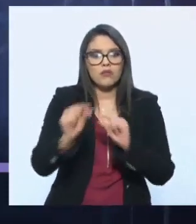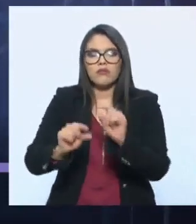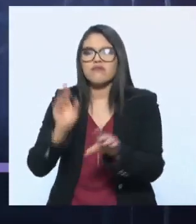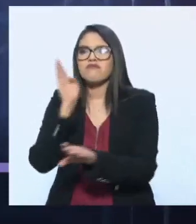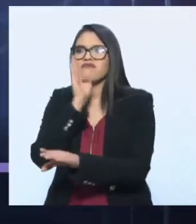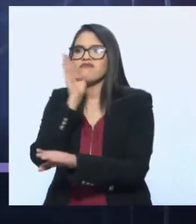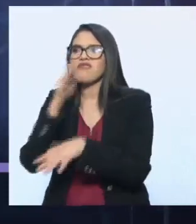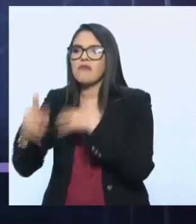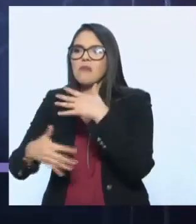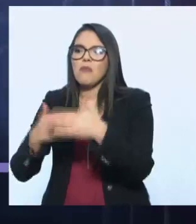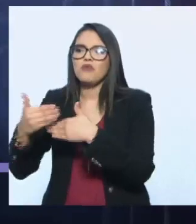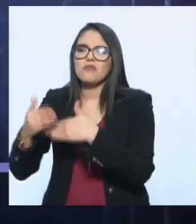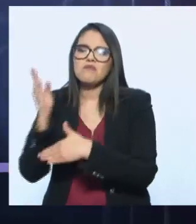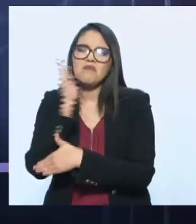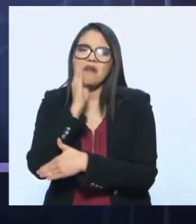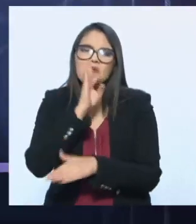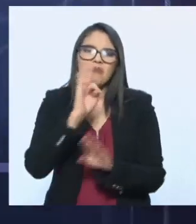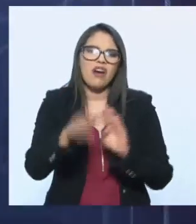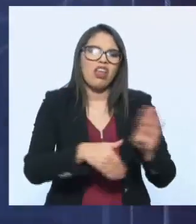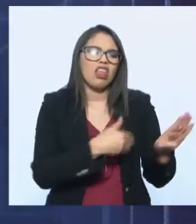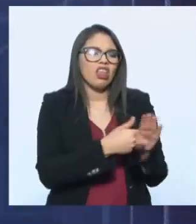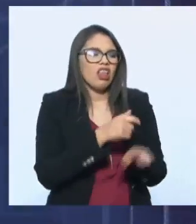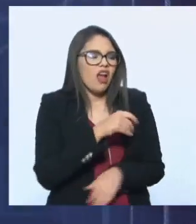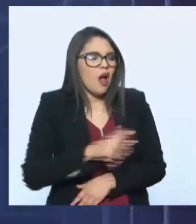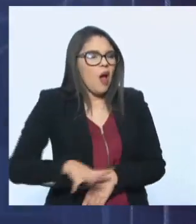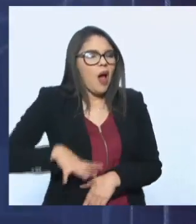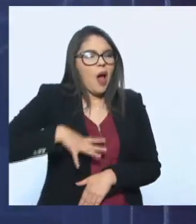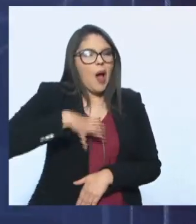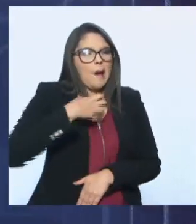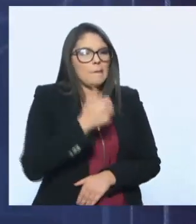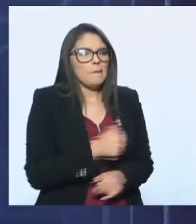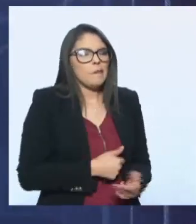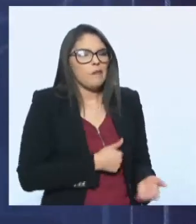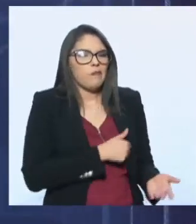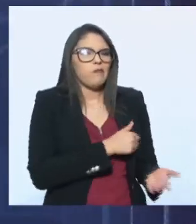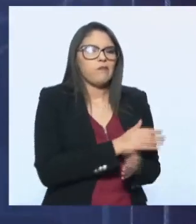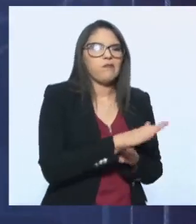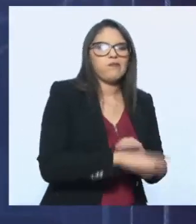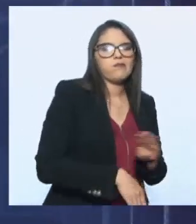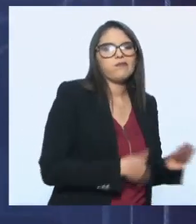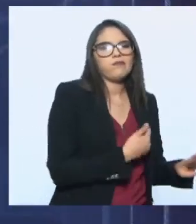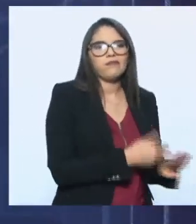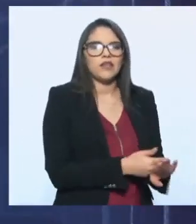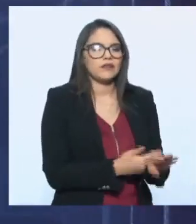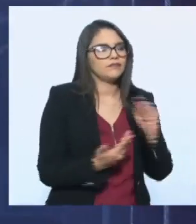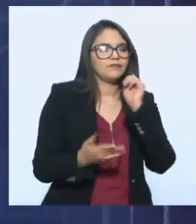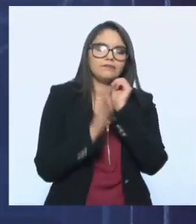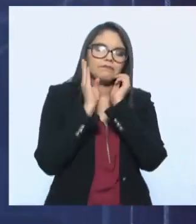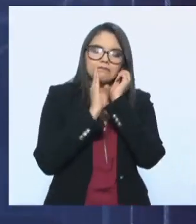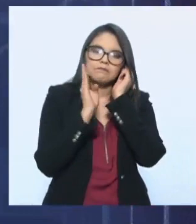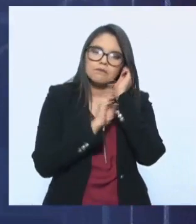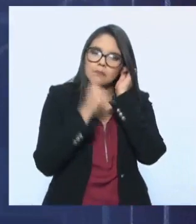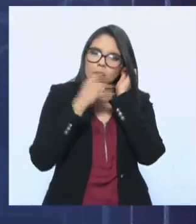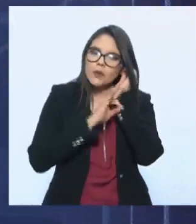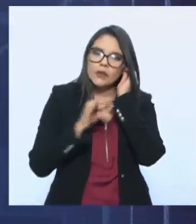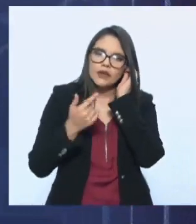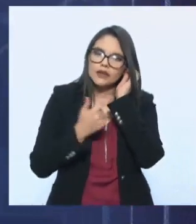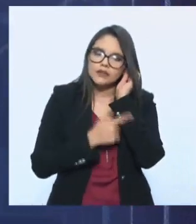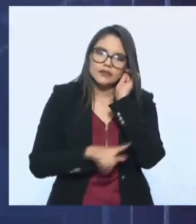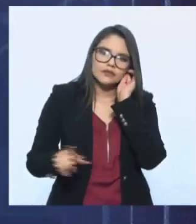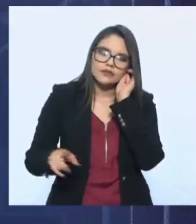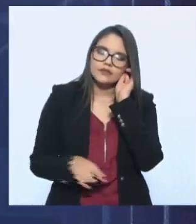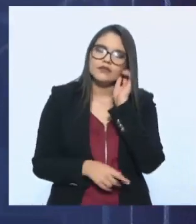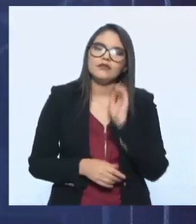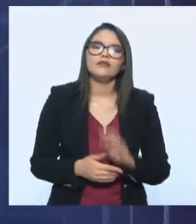y es un argumento que pueden usar los defensores de estos criminales, de estos violentadores, para que salgan libres sus